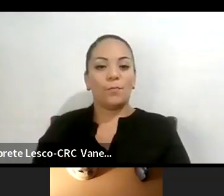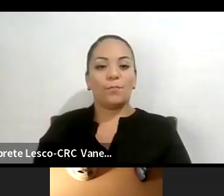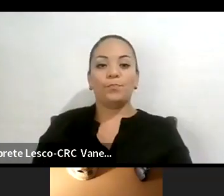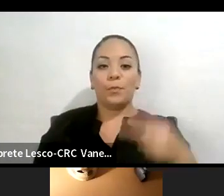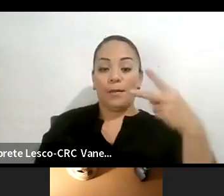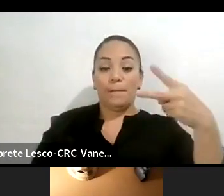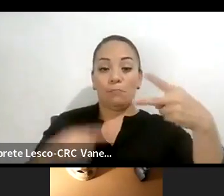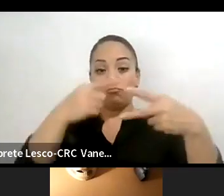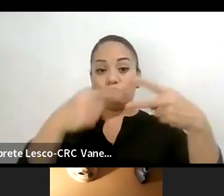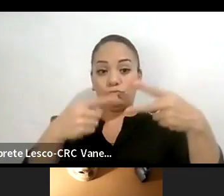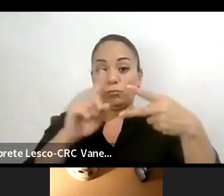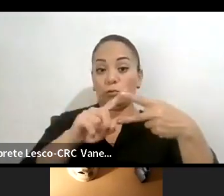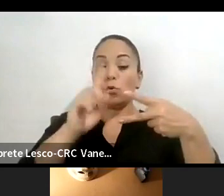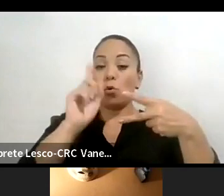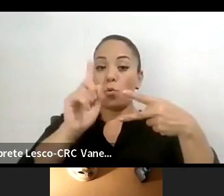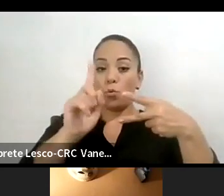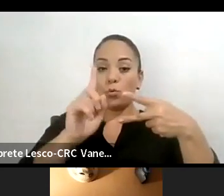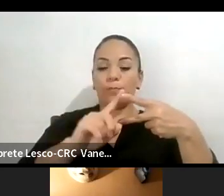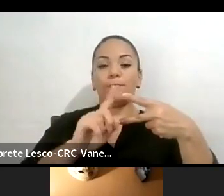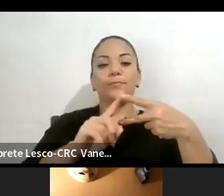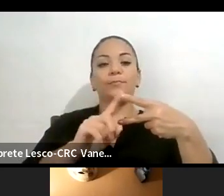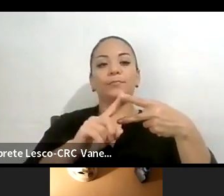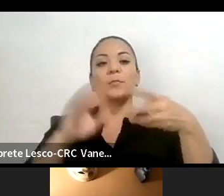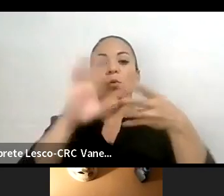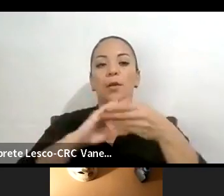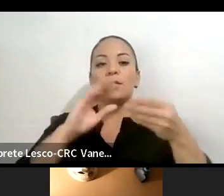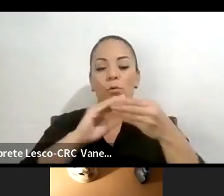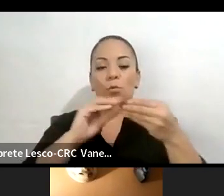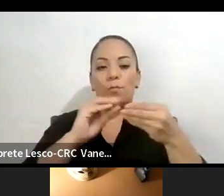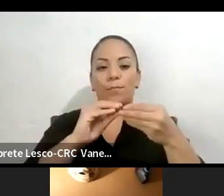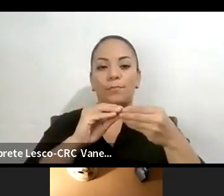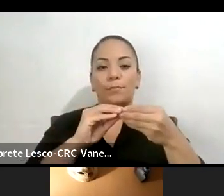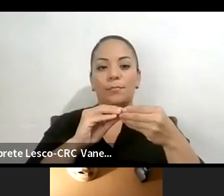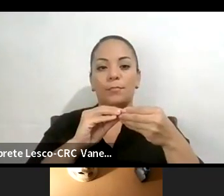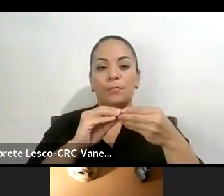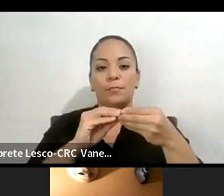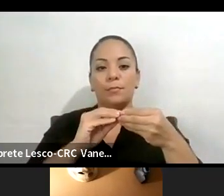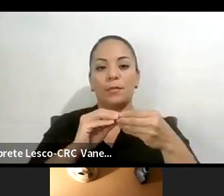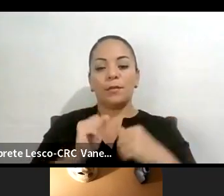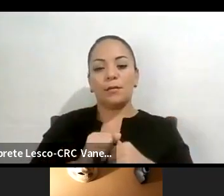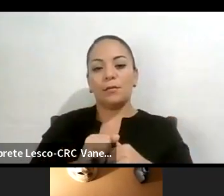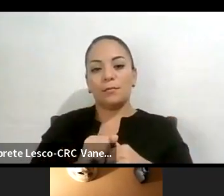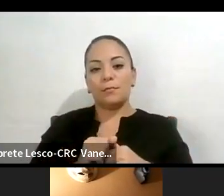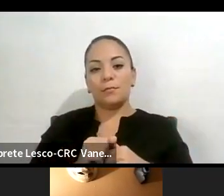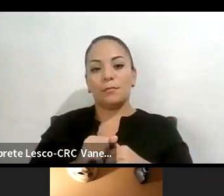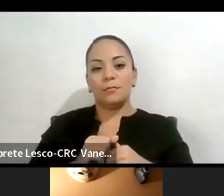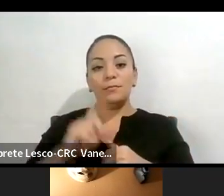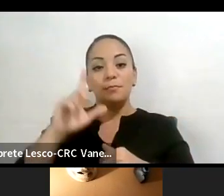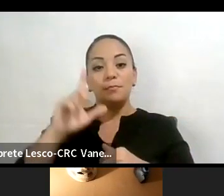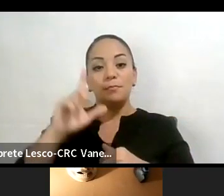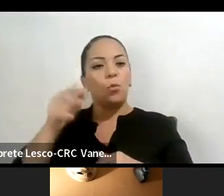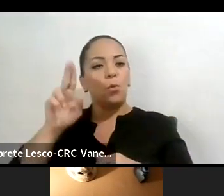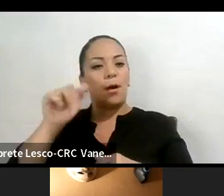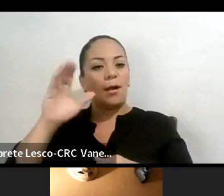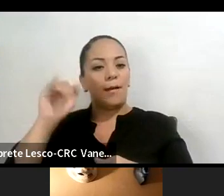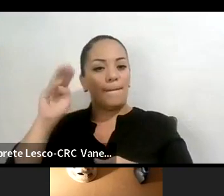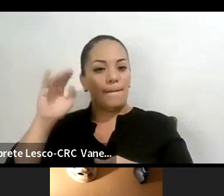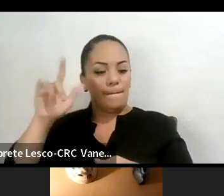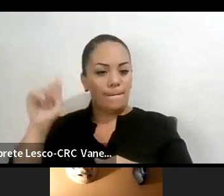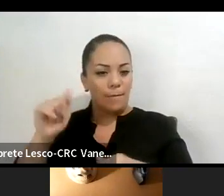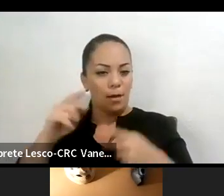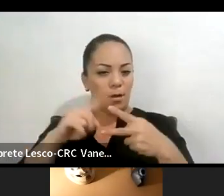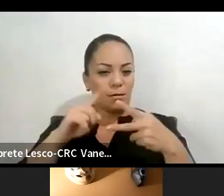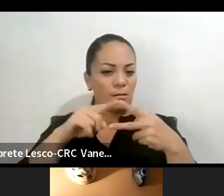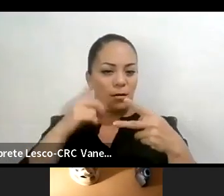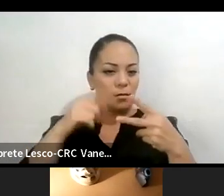los cuentos que se produjo fue Útil la Guacamaya y Cuco el Oro. Y el otro